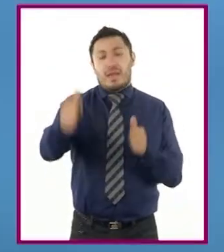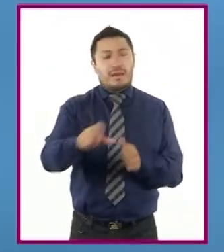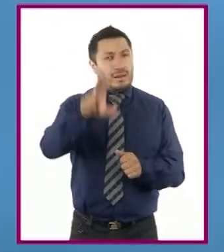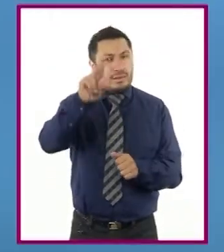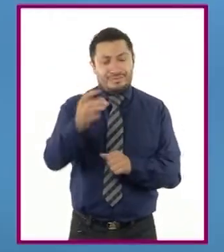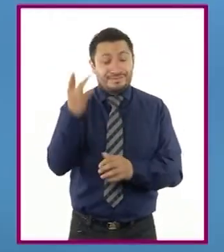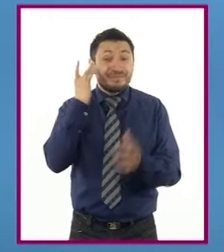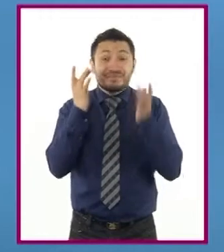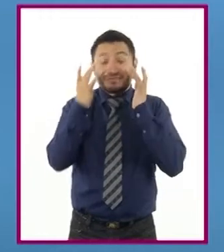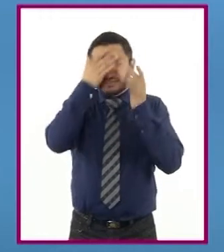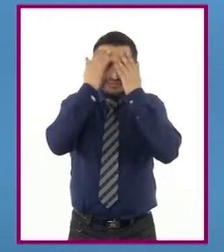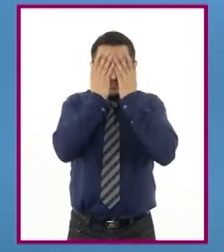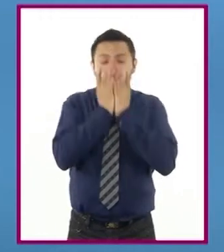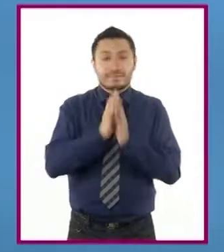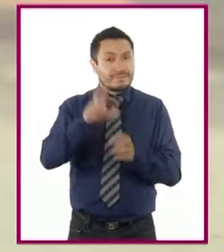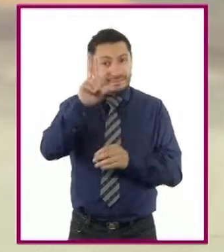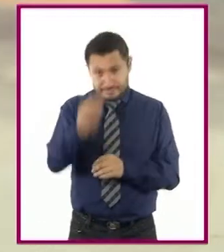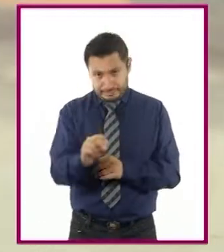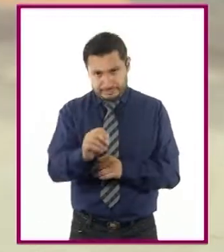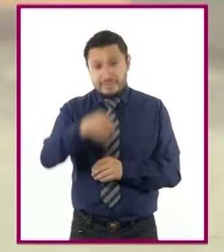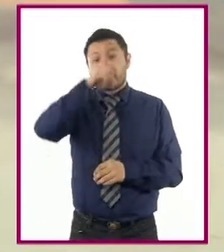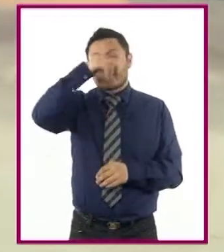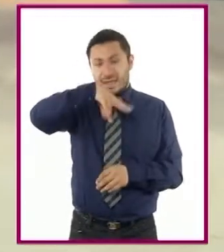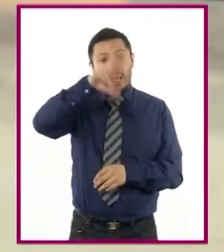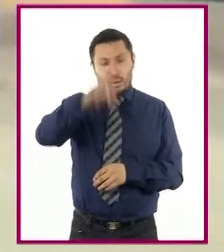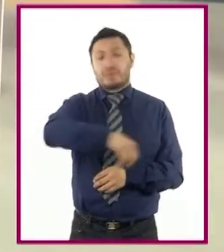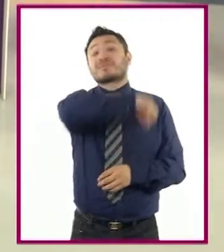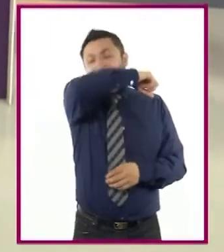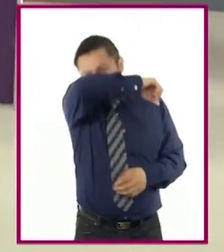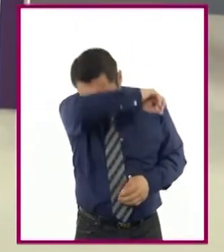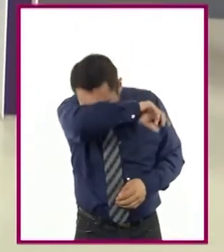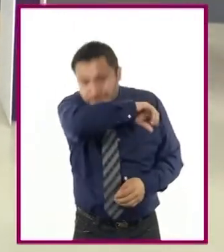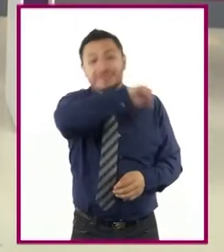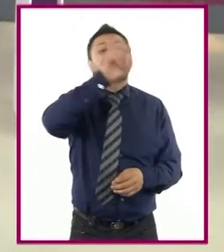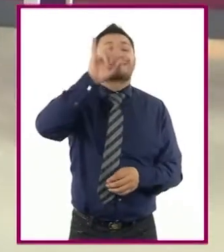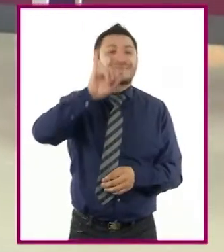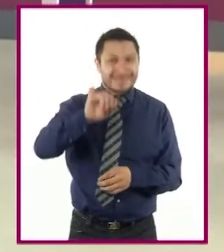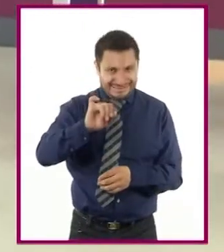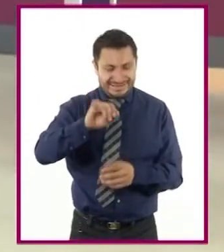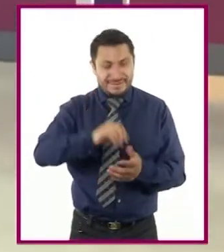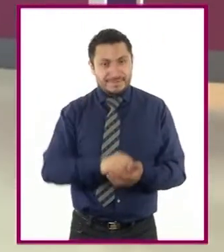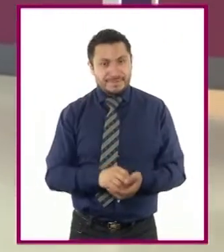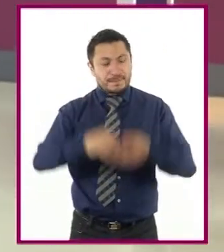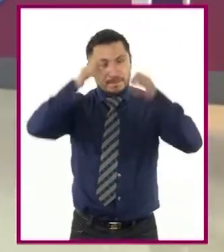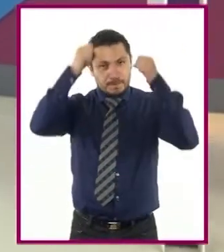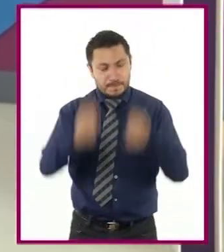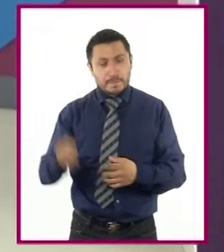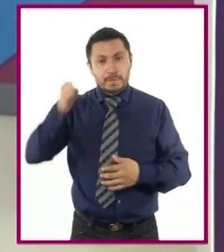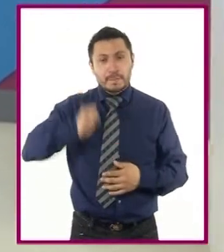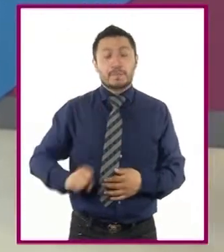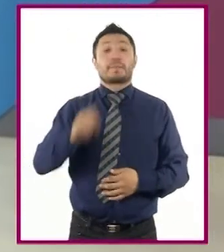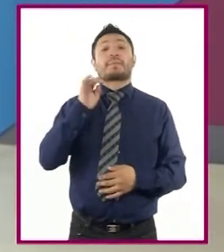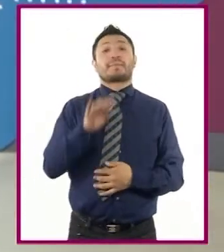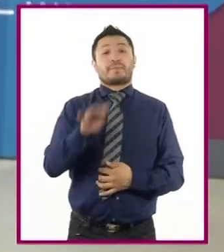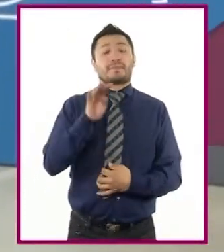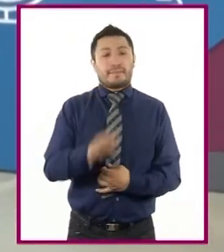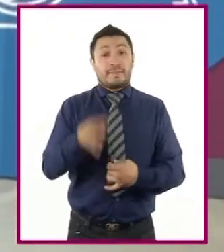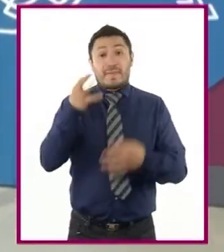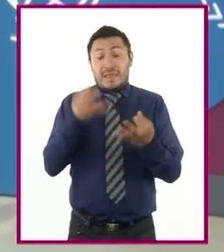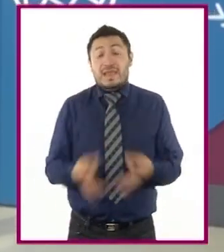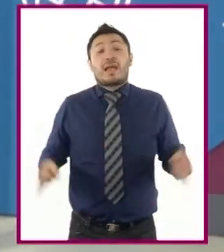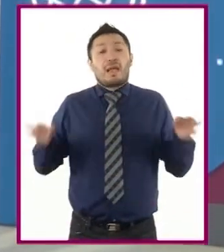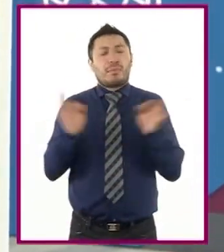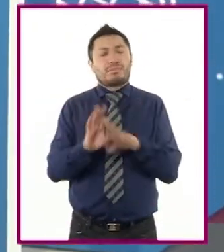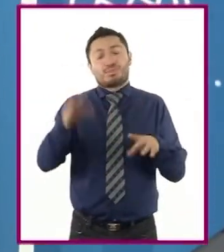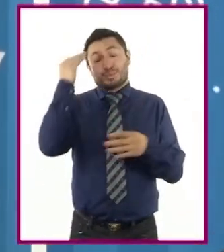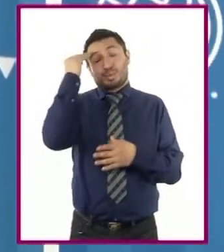rostro y realizar el estornudo de etiqueta. Sin duda, el siglo XIX es característico por ser una